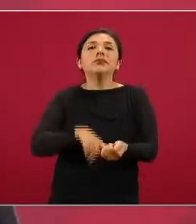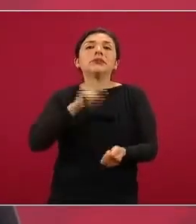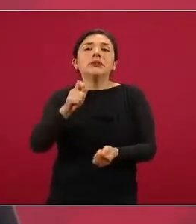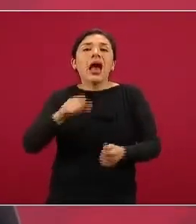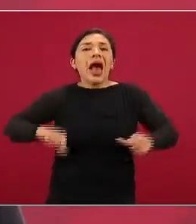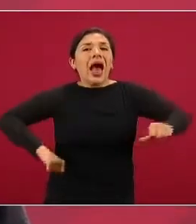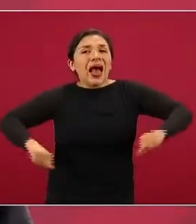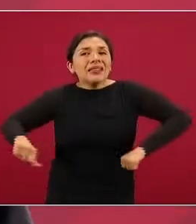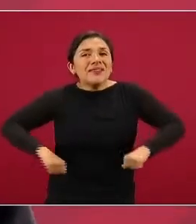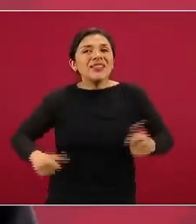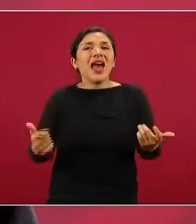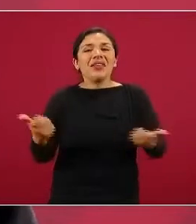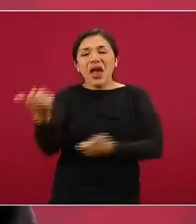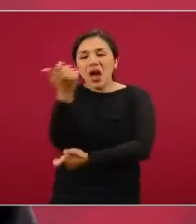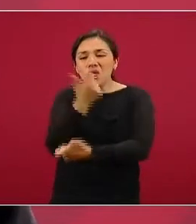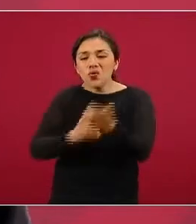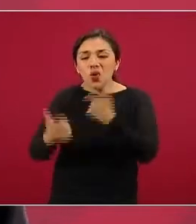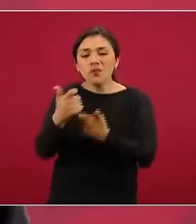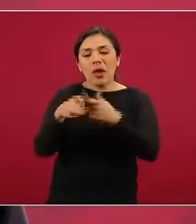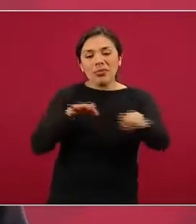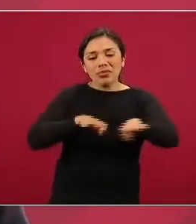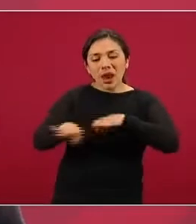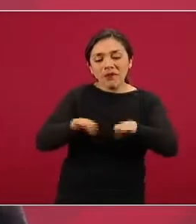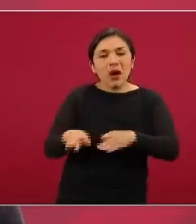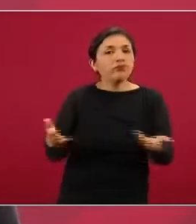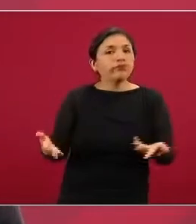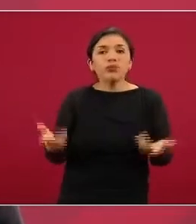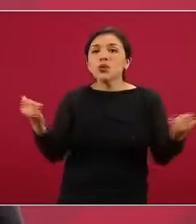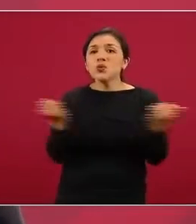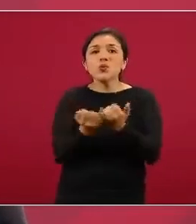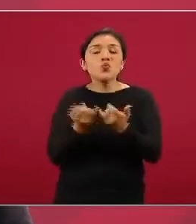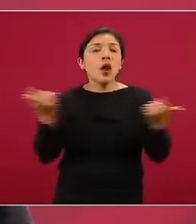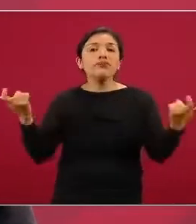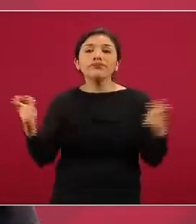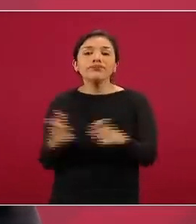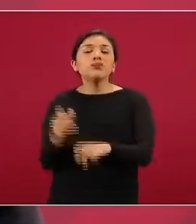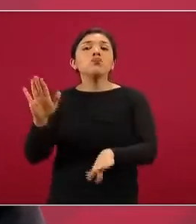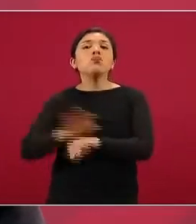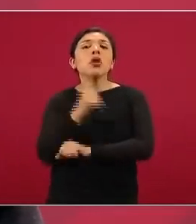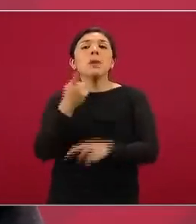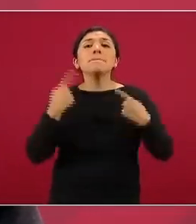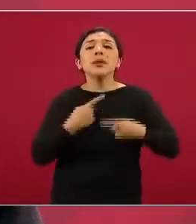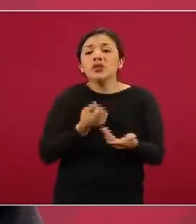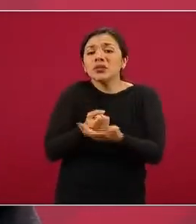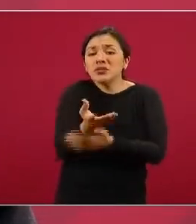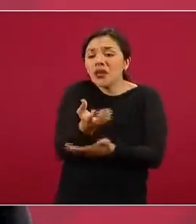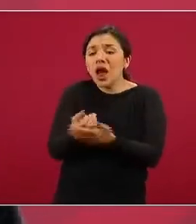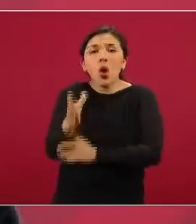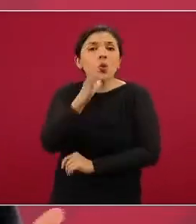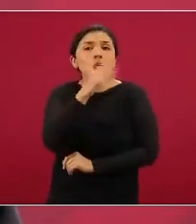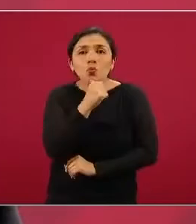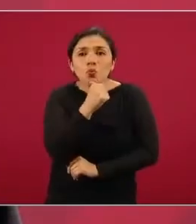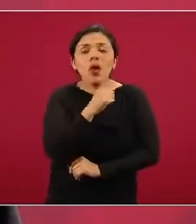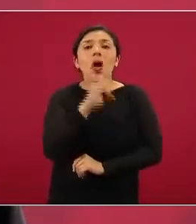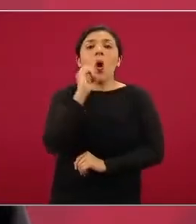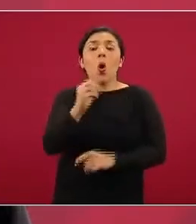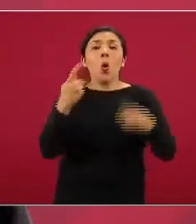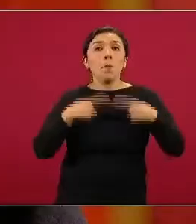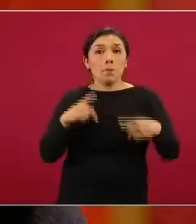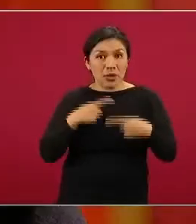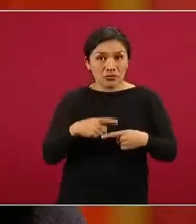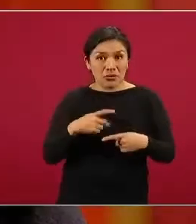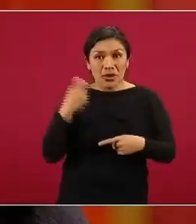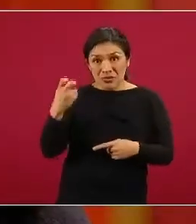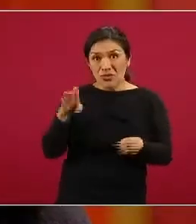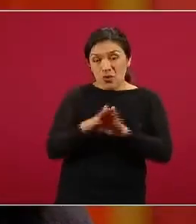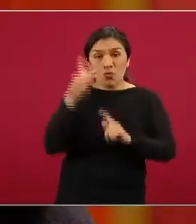las actividades económicas, porque las personas no pueden estar presentes en los sitios de trabajo, o porque las personas, y esto lo ilustra